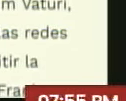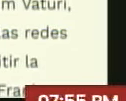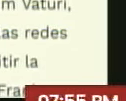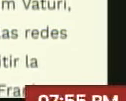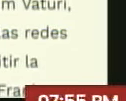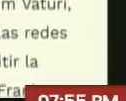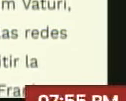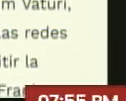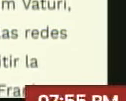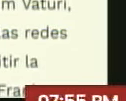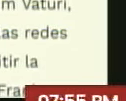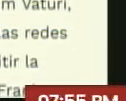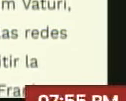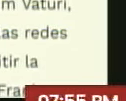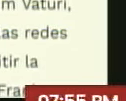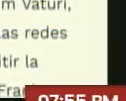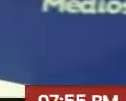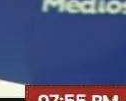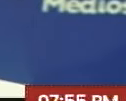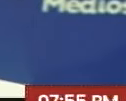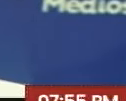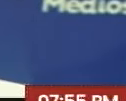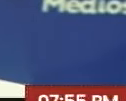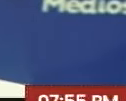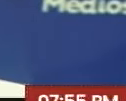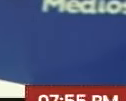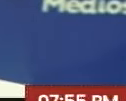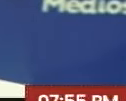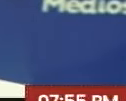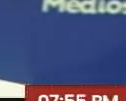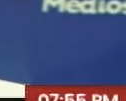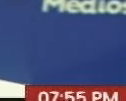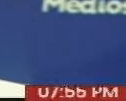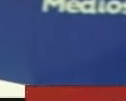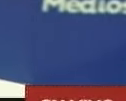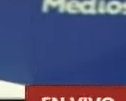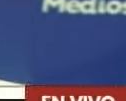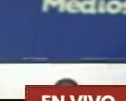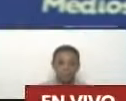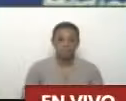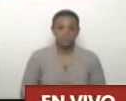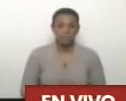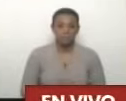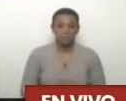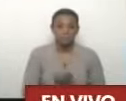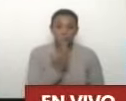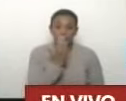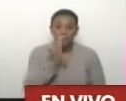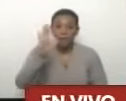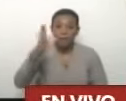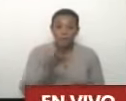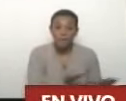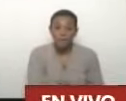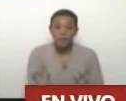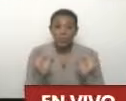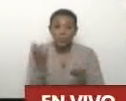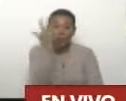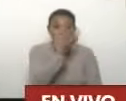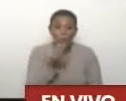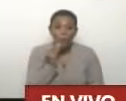cómo actuar contra los palestinos. Los nazis, muchachos, ustedes, muchachas, invitados especiales,